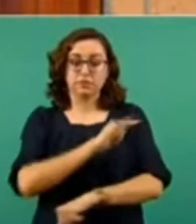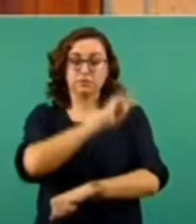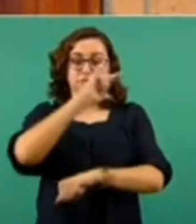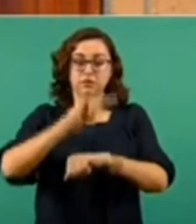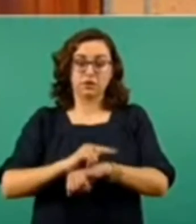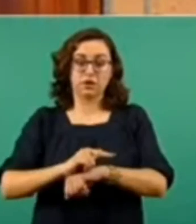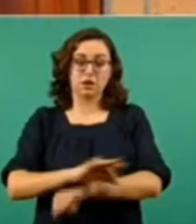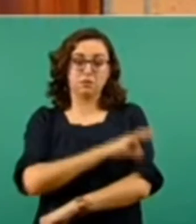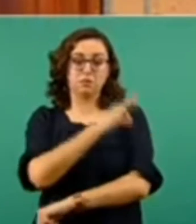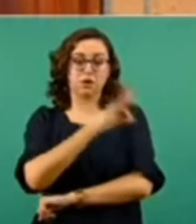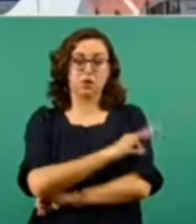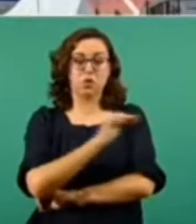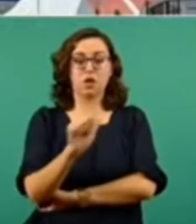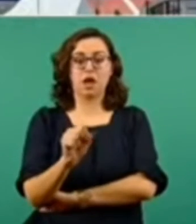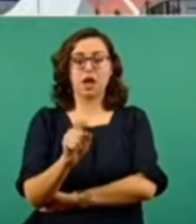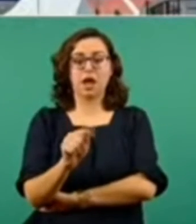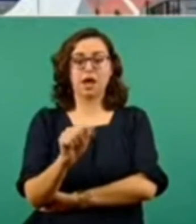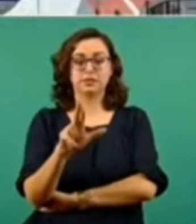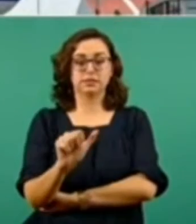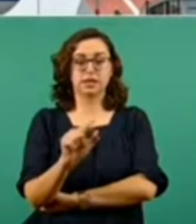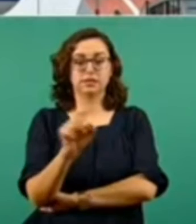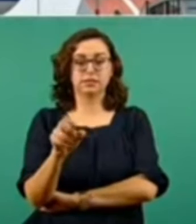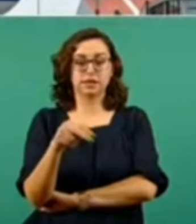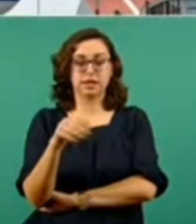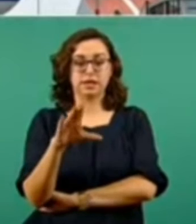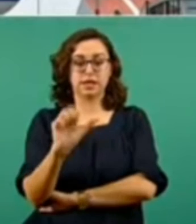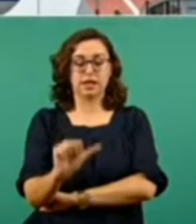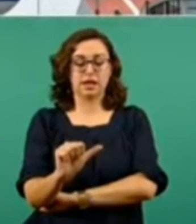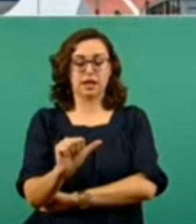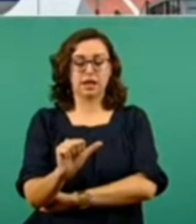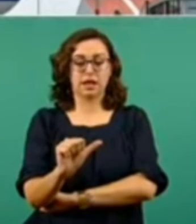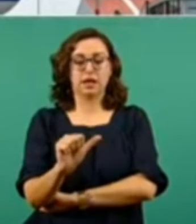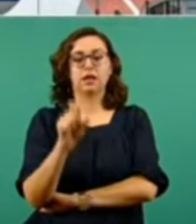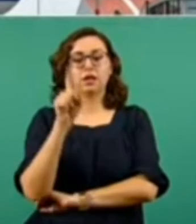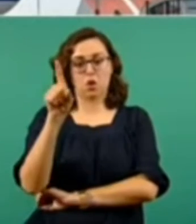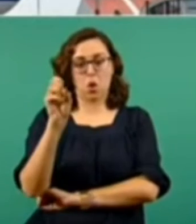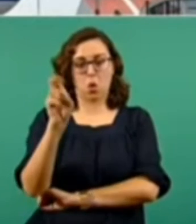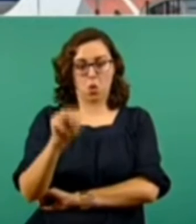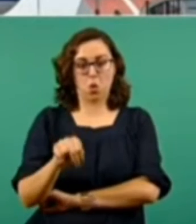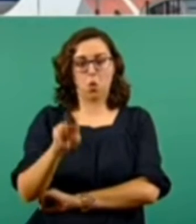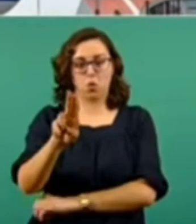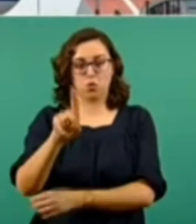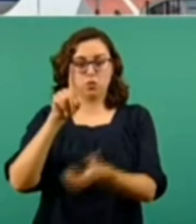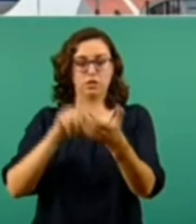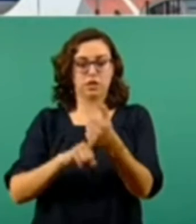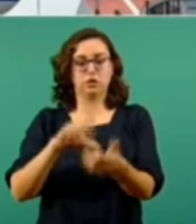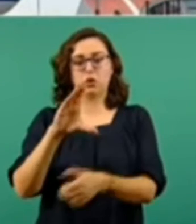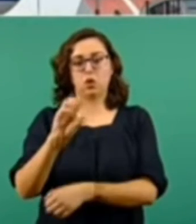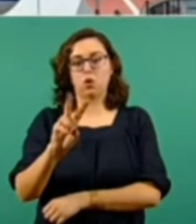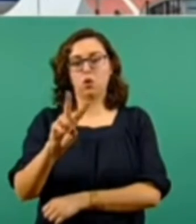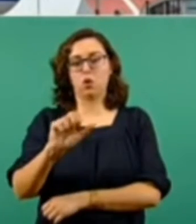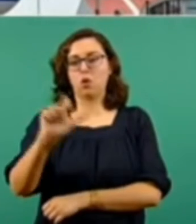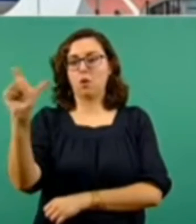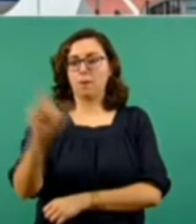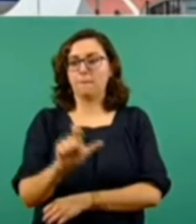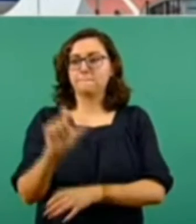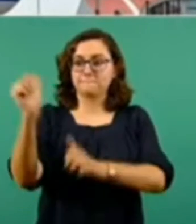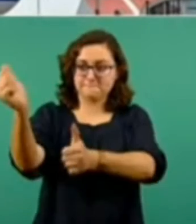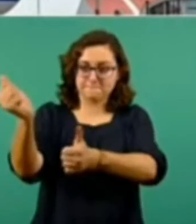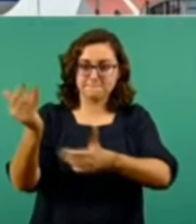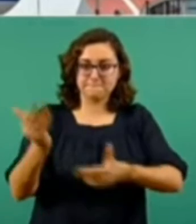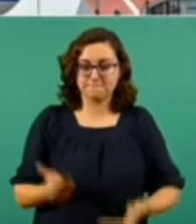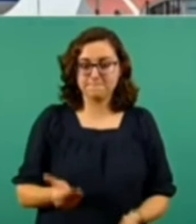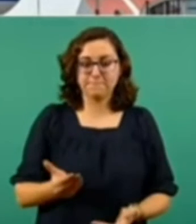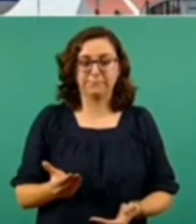de la vacuna AstraZeneca. Esta proviene de la plataforma COVAX, que en su momento implementó la Organización Mundial de